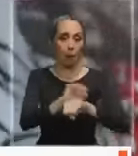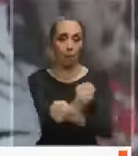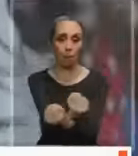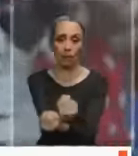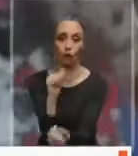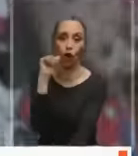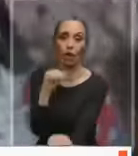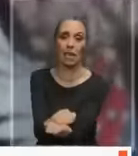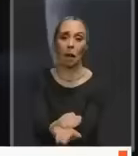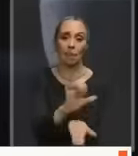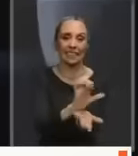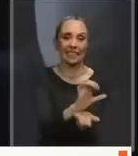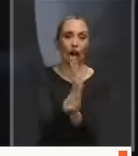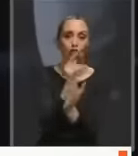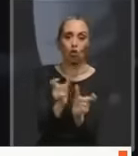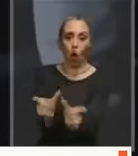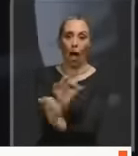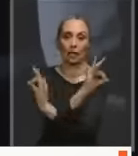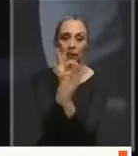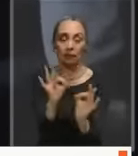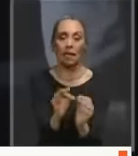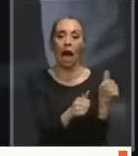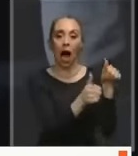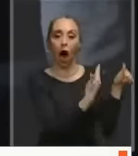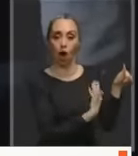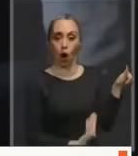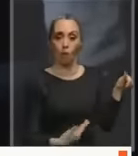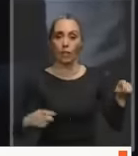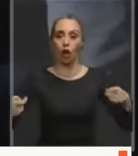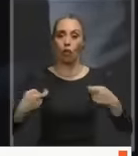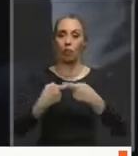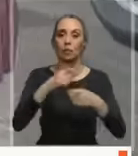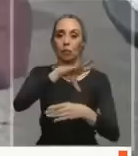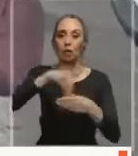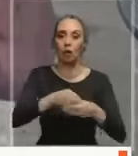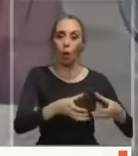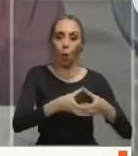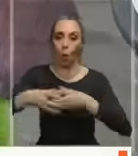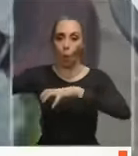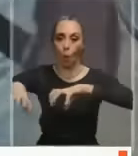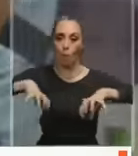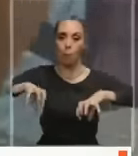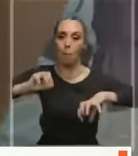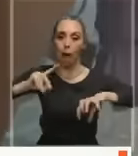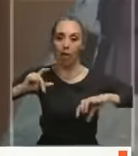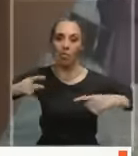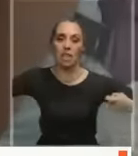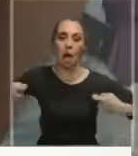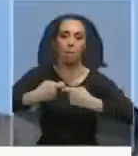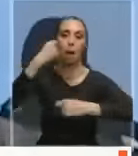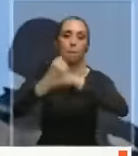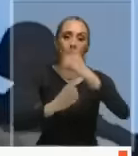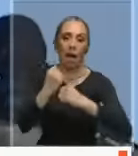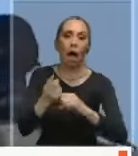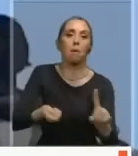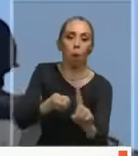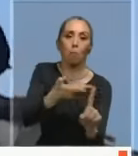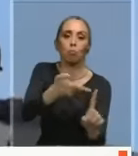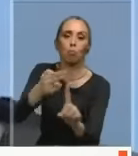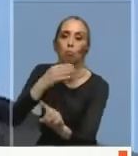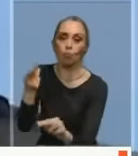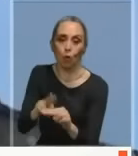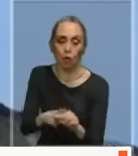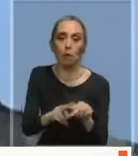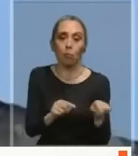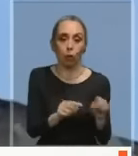la falta de Estado. Las autoridades lo atribuyen a una disputa entre pandillas. Y es este hecho el que catapulta la última